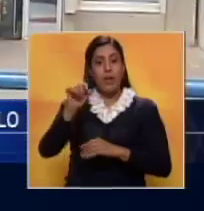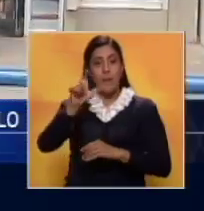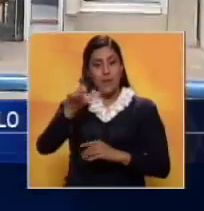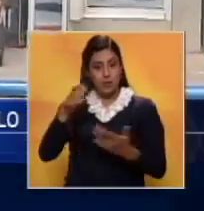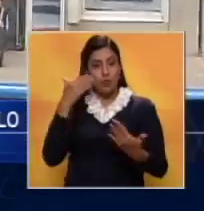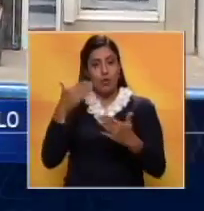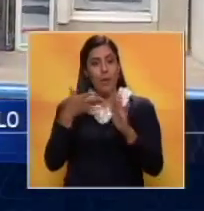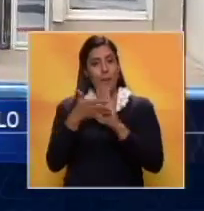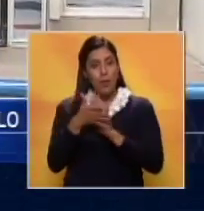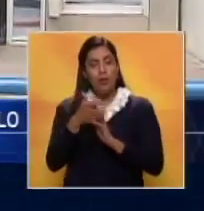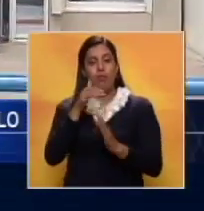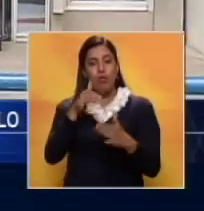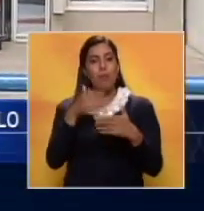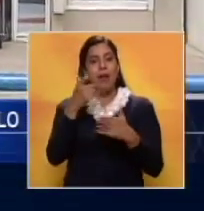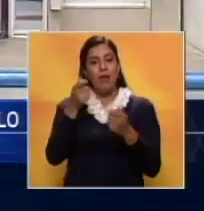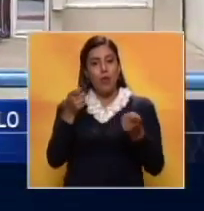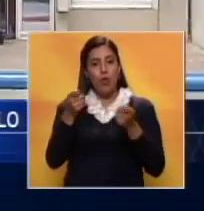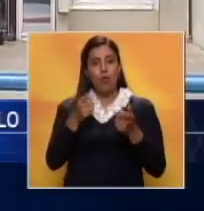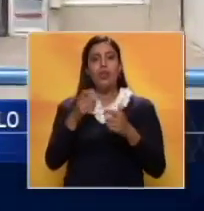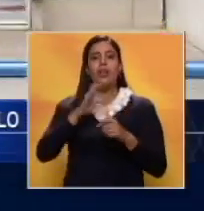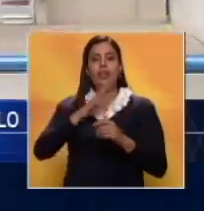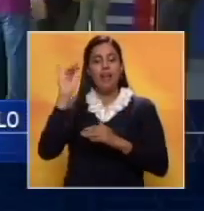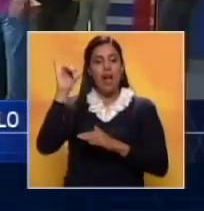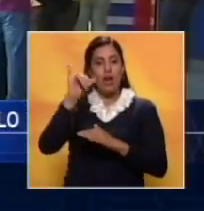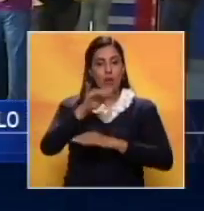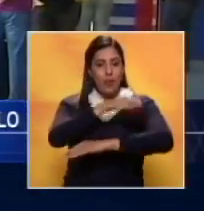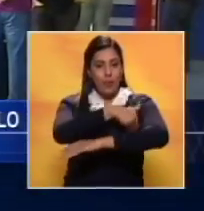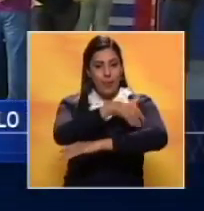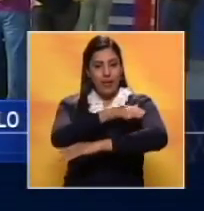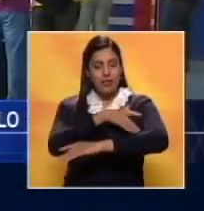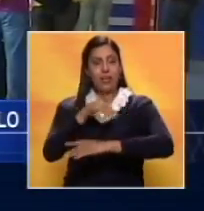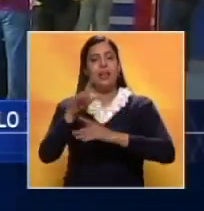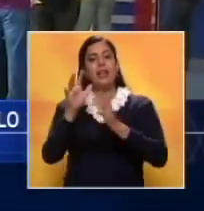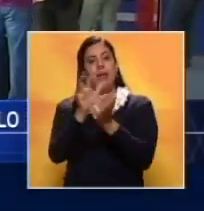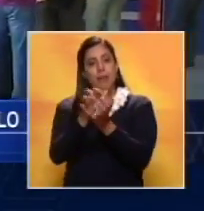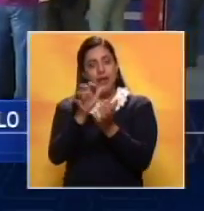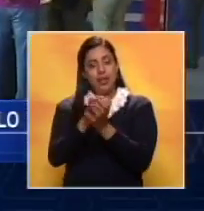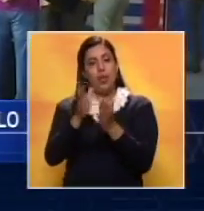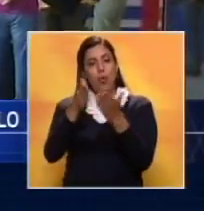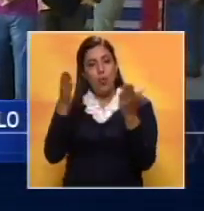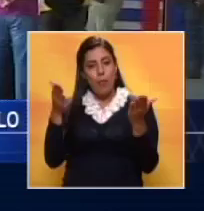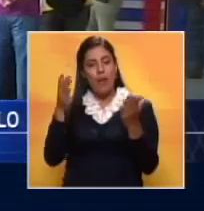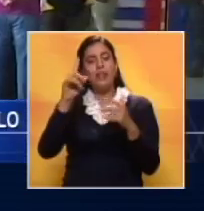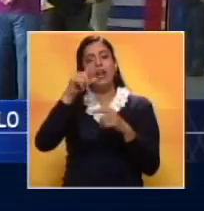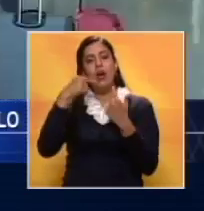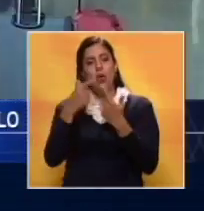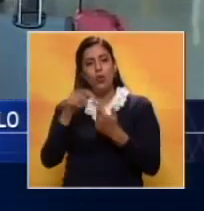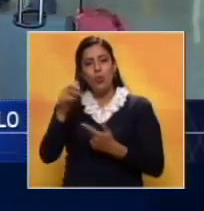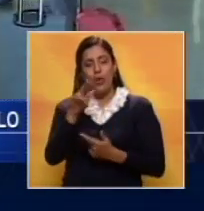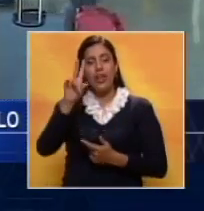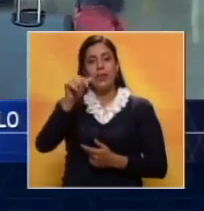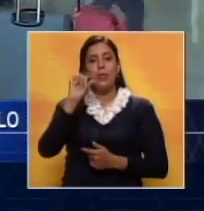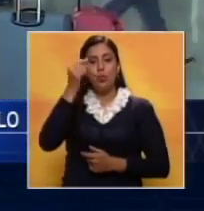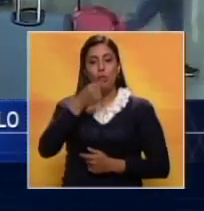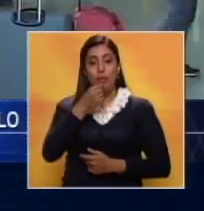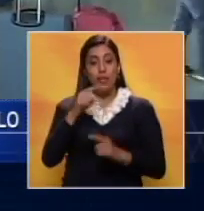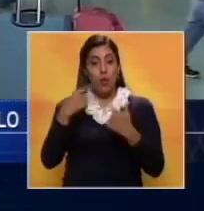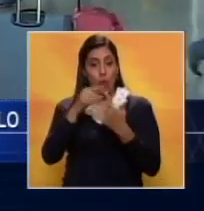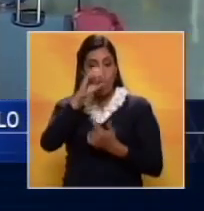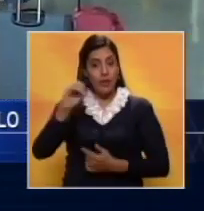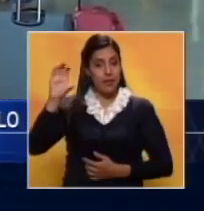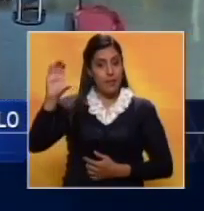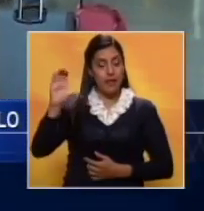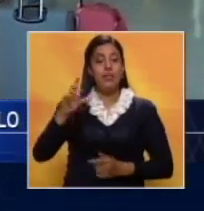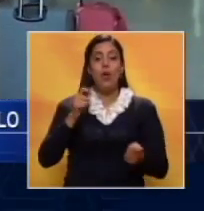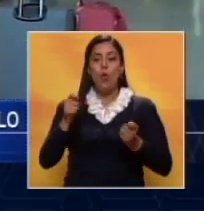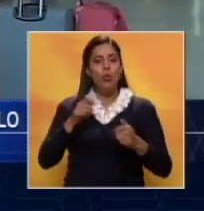Jorge Galindo, quien informó que la medida abarca los aeropuertos de Barcelona, Por la Mar, Maturín, Cumaná, Carúpano, Güiria y Tucupita en el oriente del